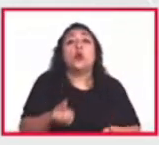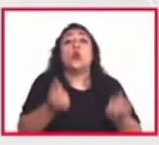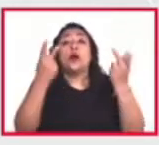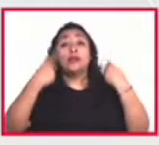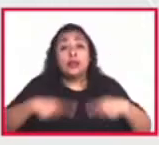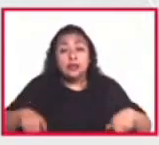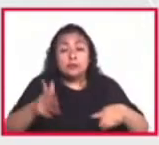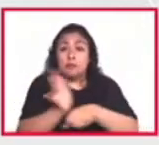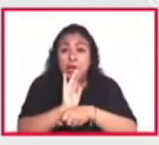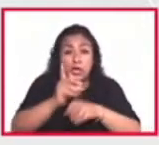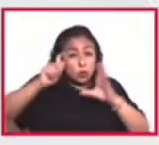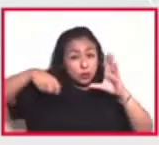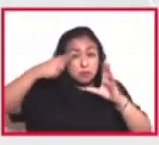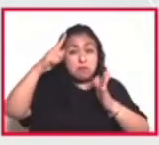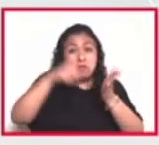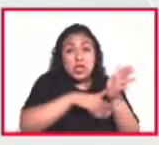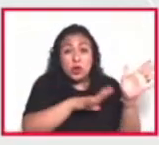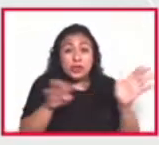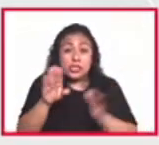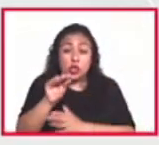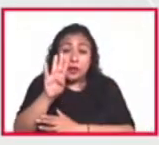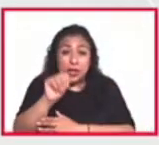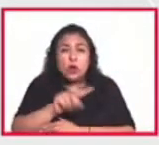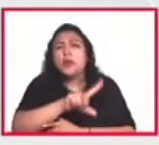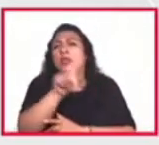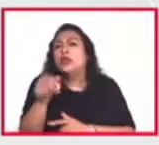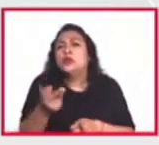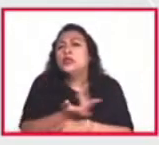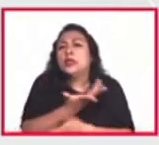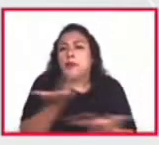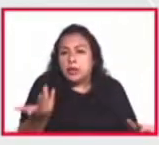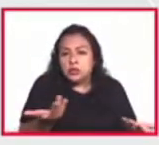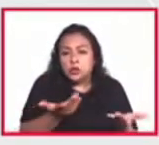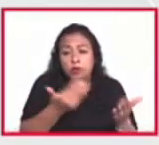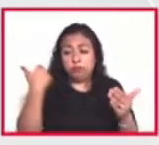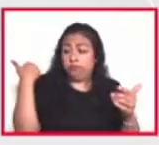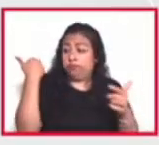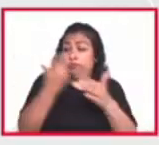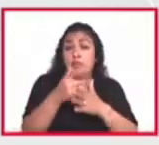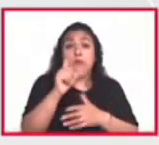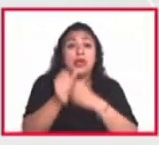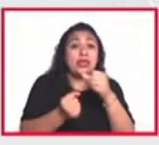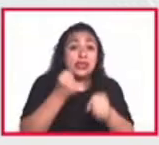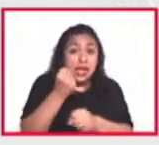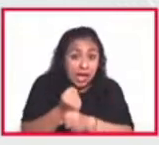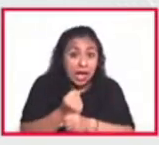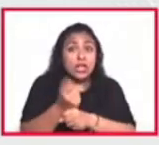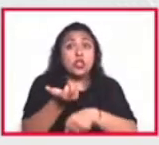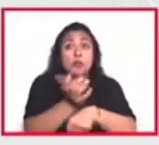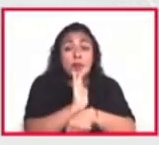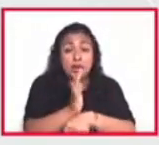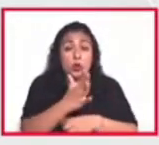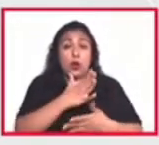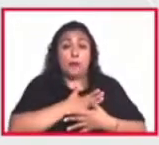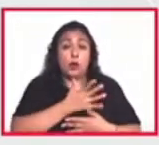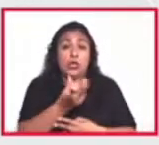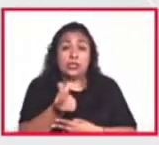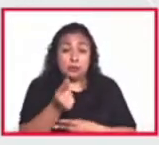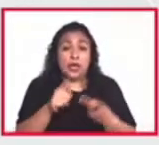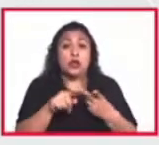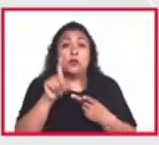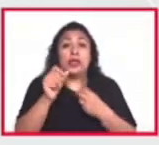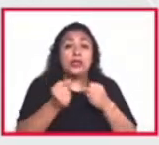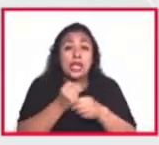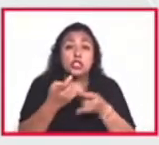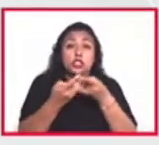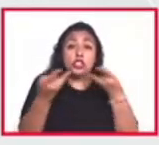ese 1999, qué ocurrió después y a la distancia. Con 20 años de película de Amores Perros, 20 años de historia